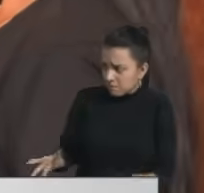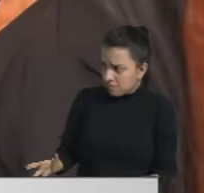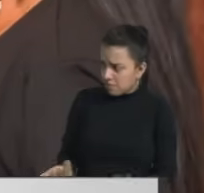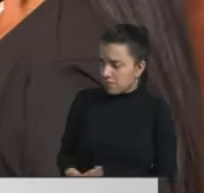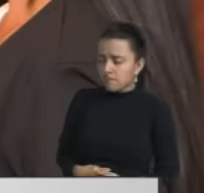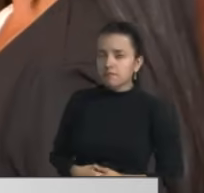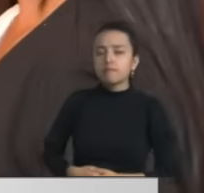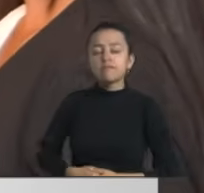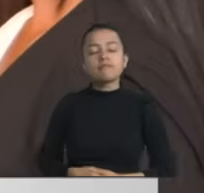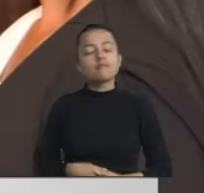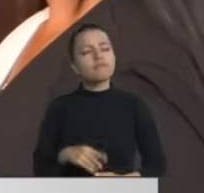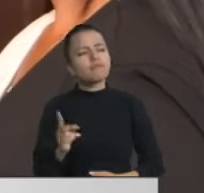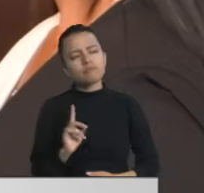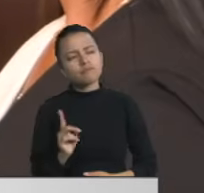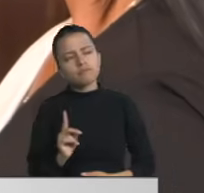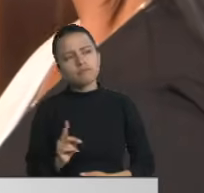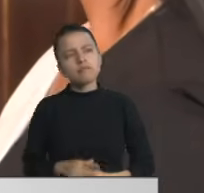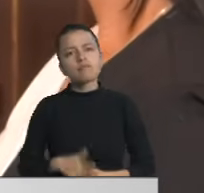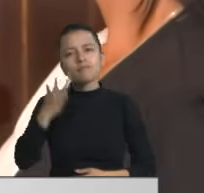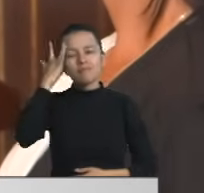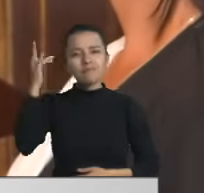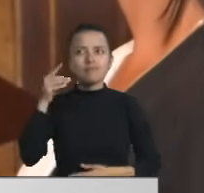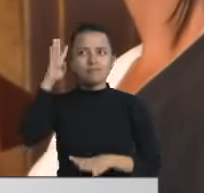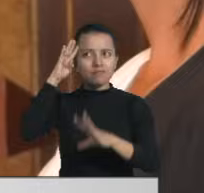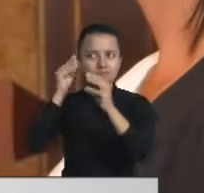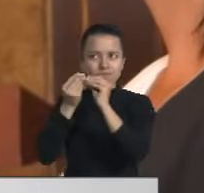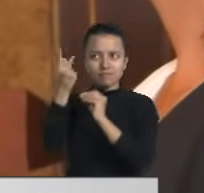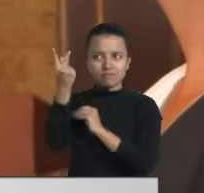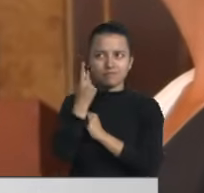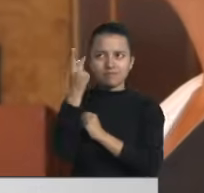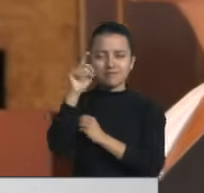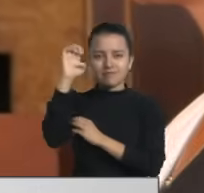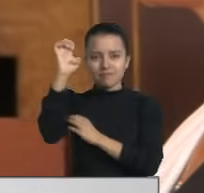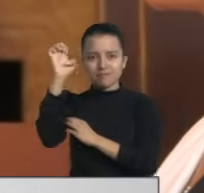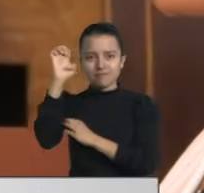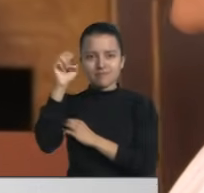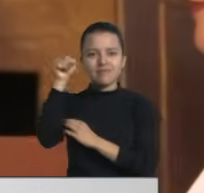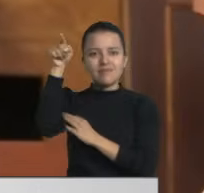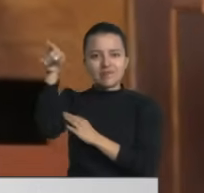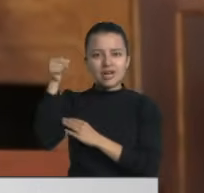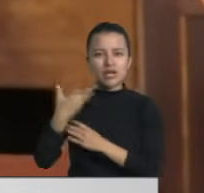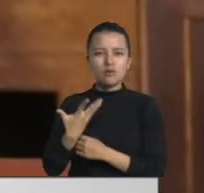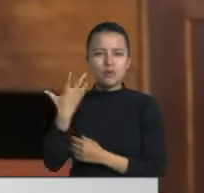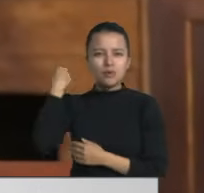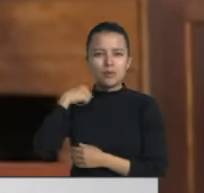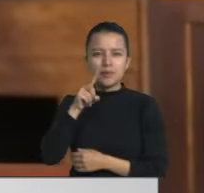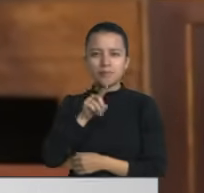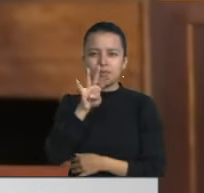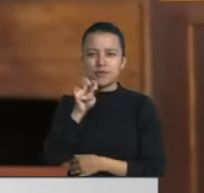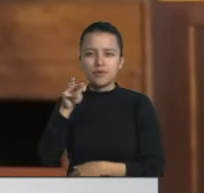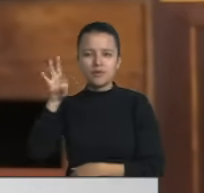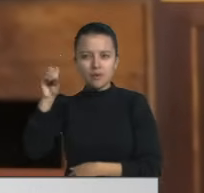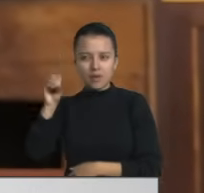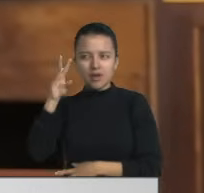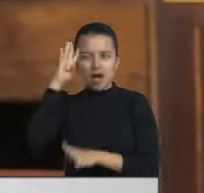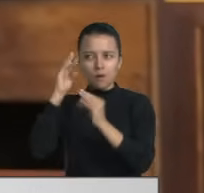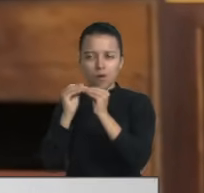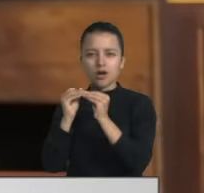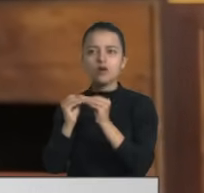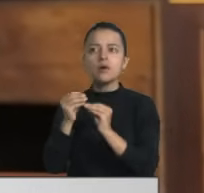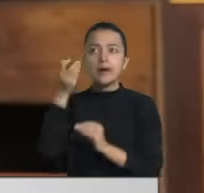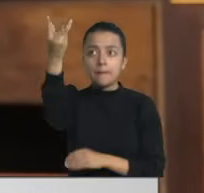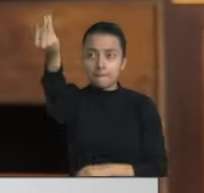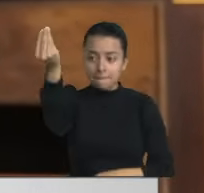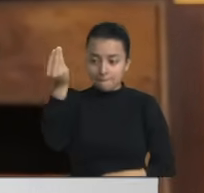porque precisamente al haber aplicado ese convenio que está vigente entre Colombia y el Ecuador desde los años 90, eso le permite a las